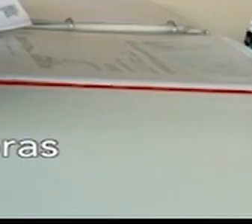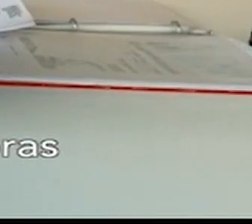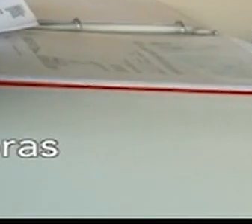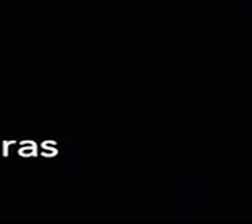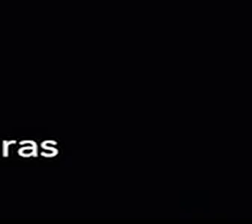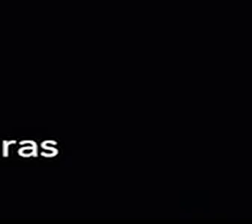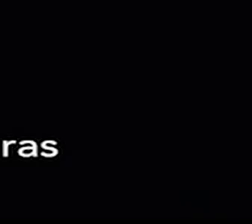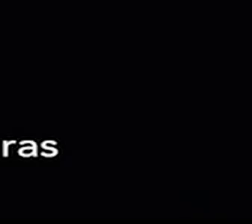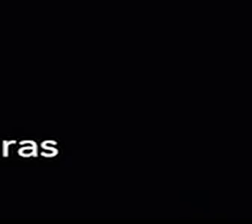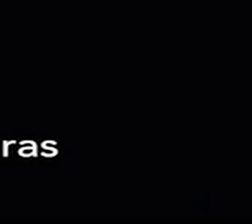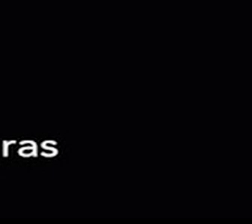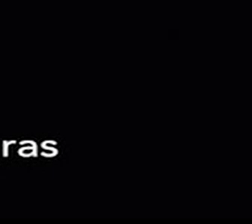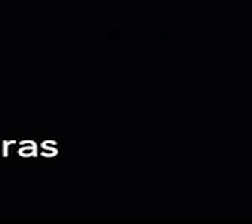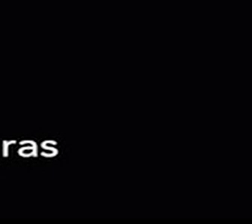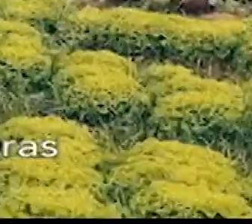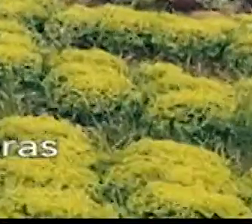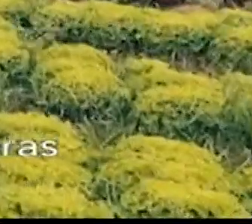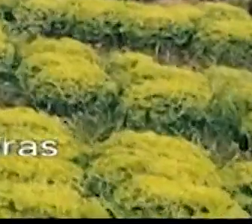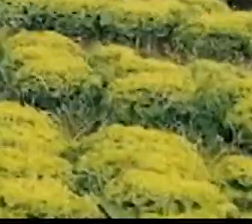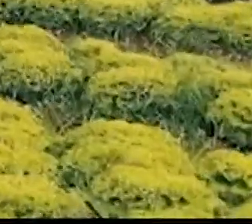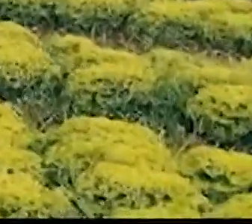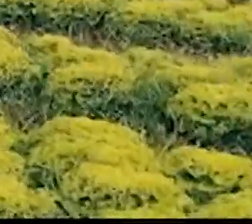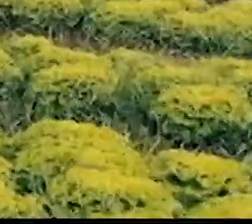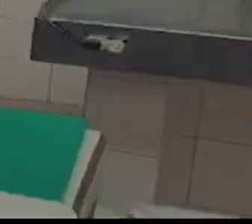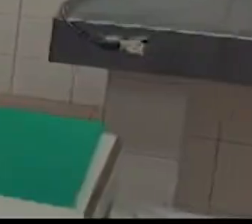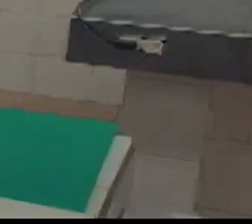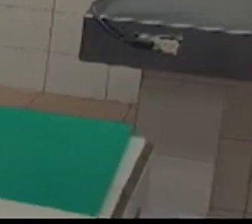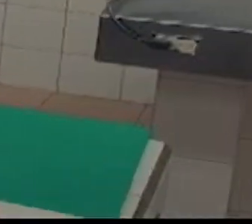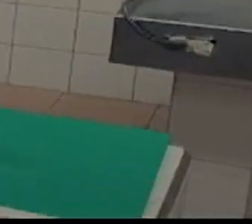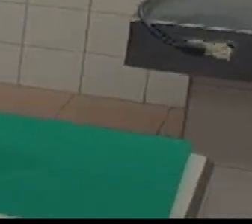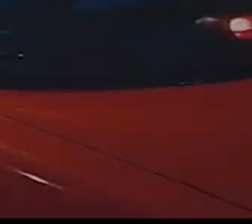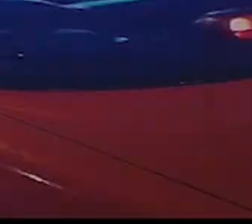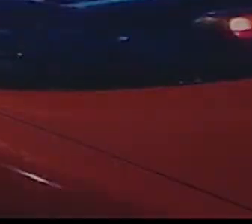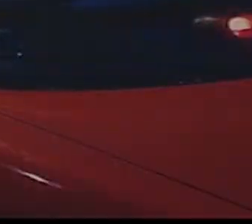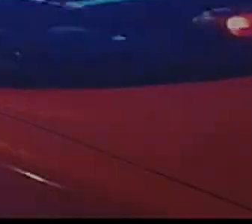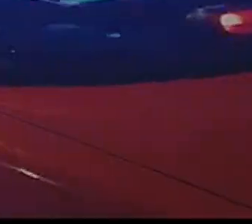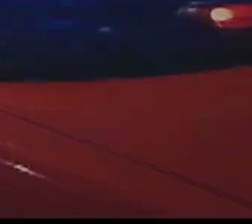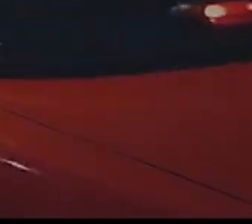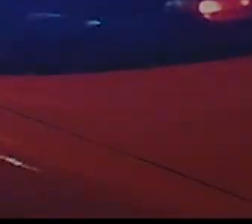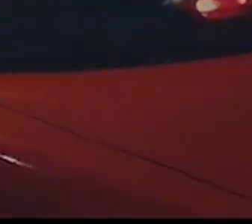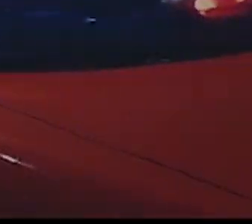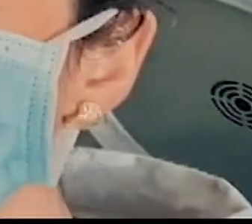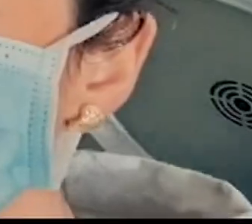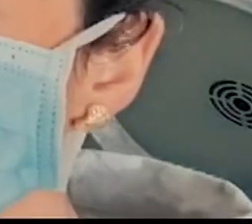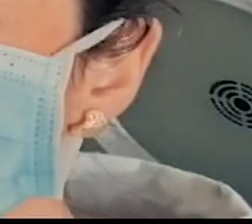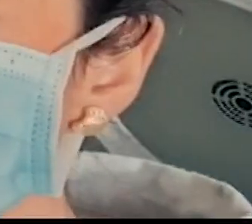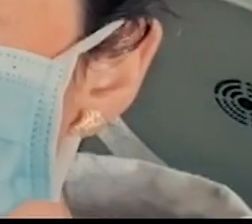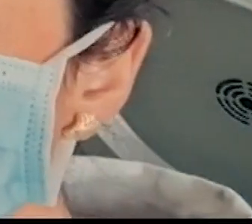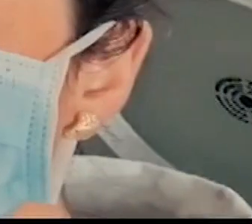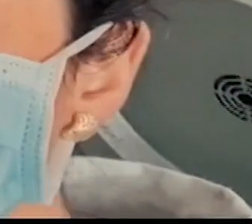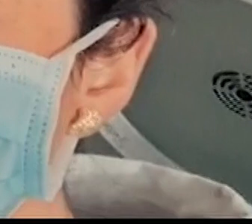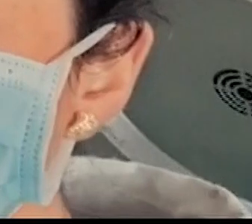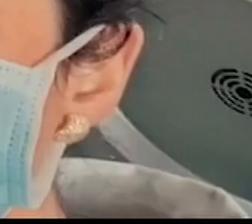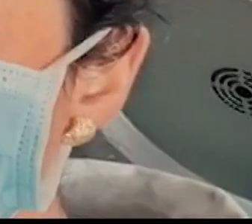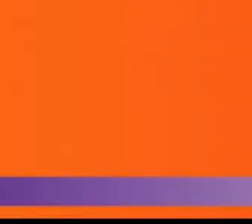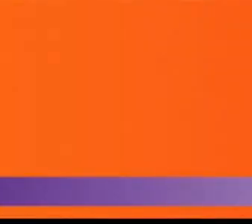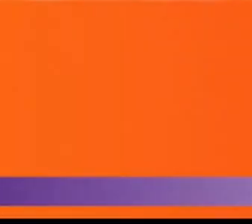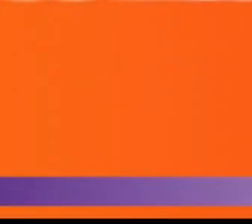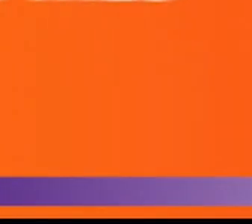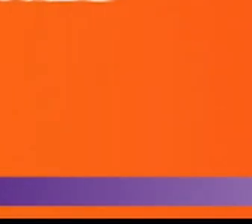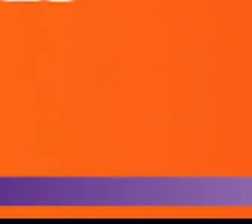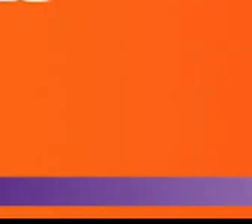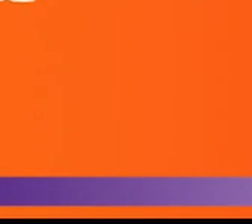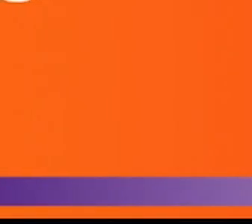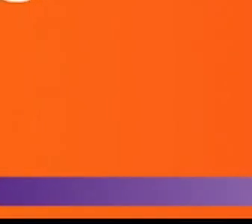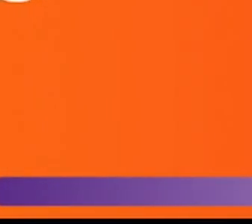En el Banco de los Trabajadores y las Trabajadoras felicitamos a todas las personas que han contribuido en este momento para salir